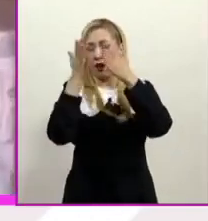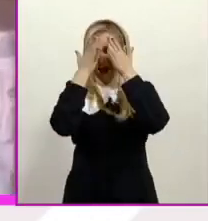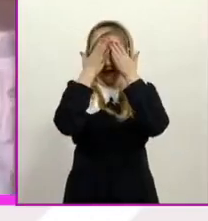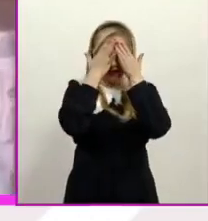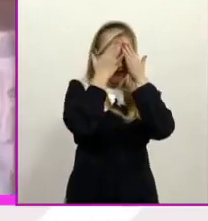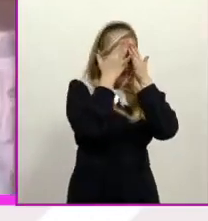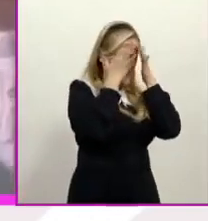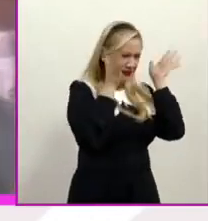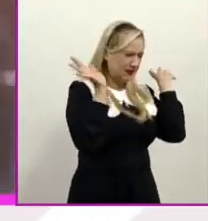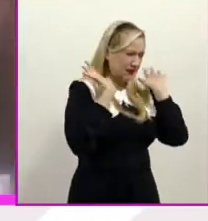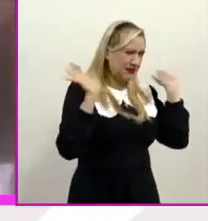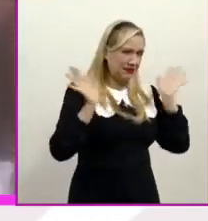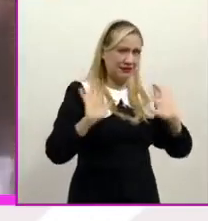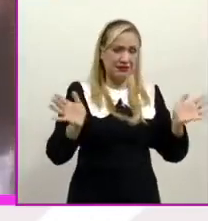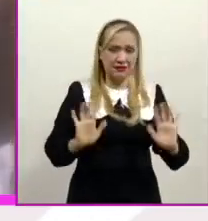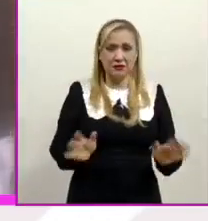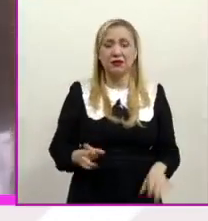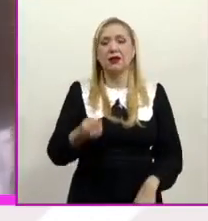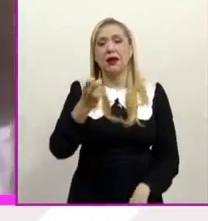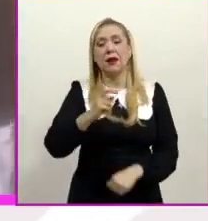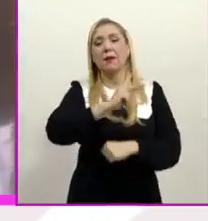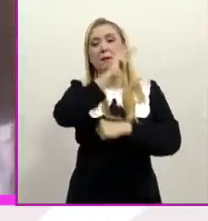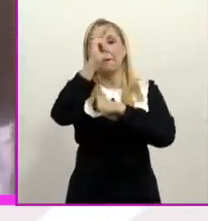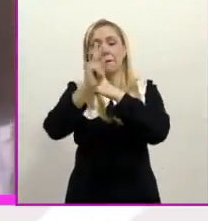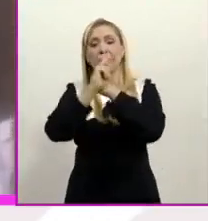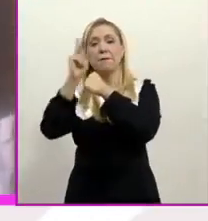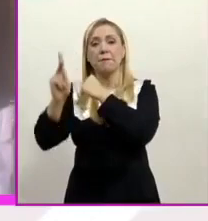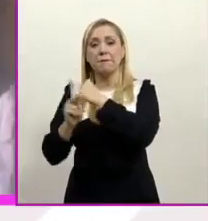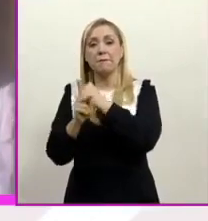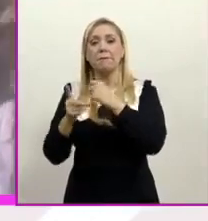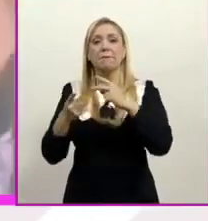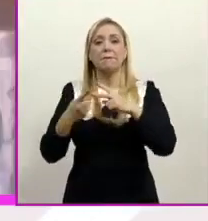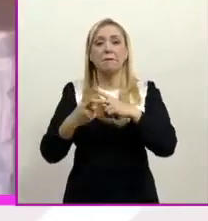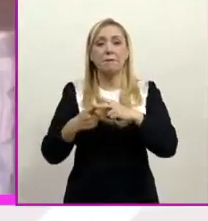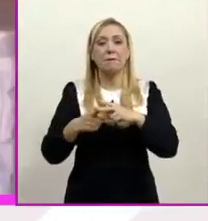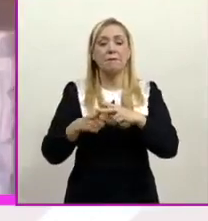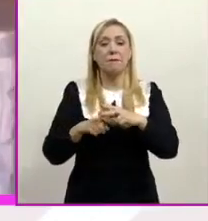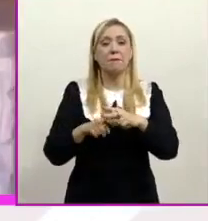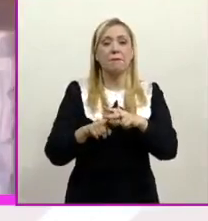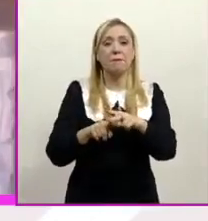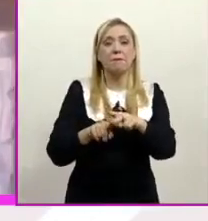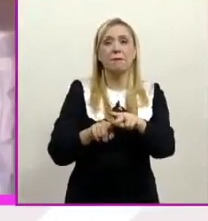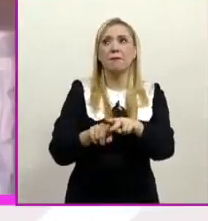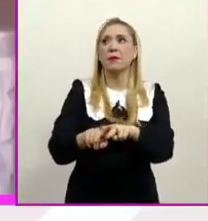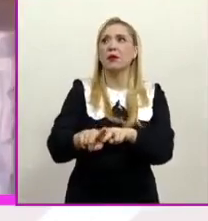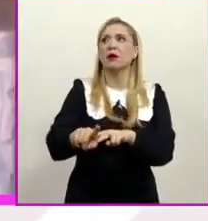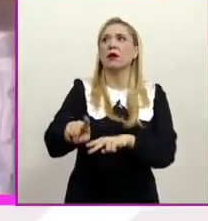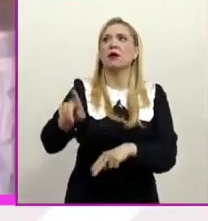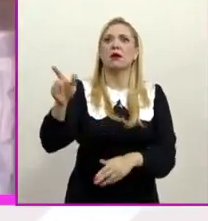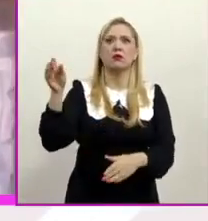vestiduras. Pero todos esos países que empezaron con esta política han tenido primeras ministras.